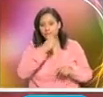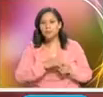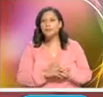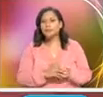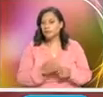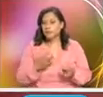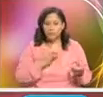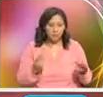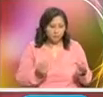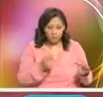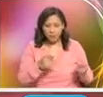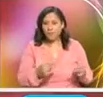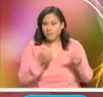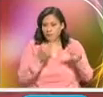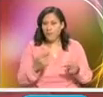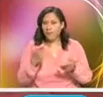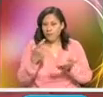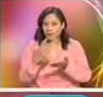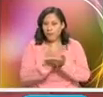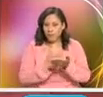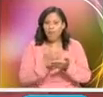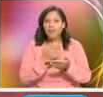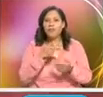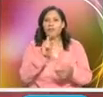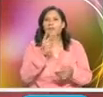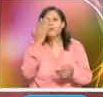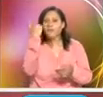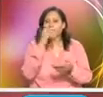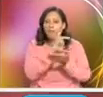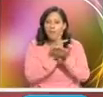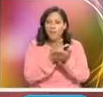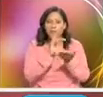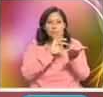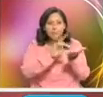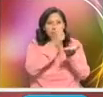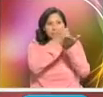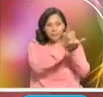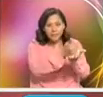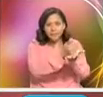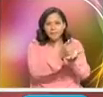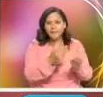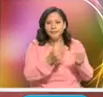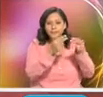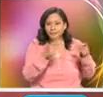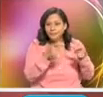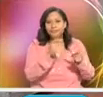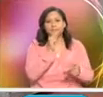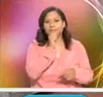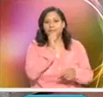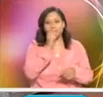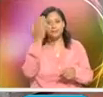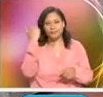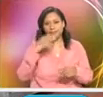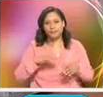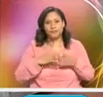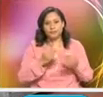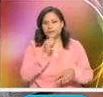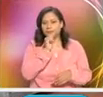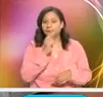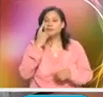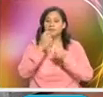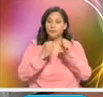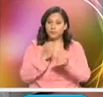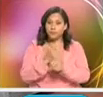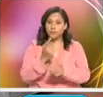gran dinamismo en esa economía, pero no había un programa que fortaleciera el micronegocio. Y el año pasado inició